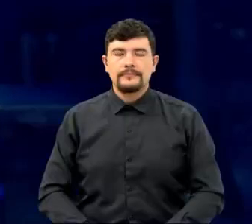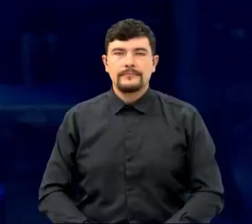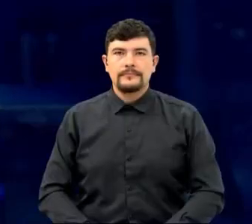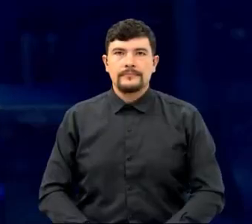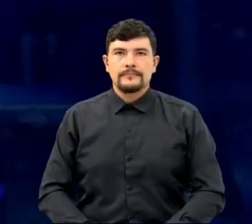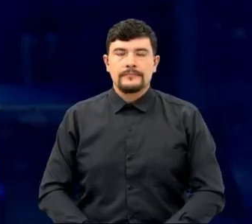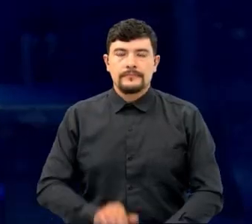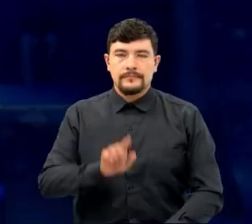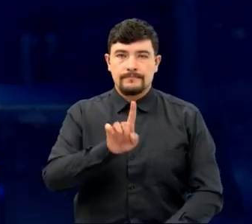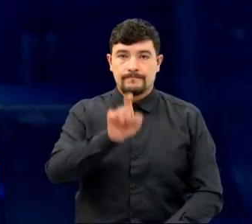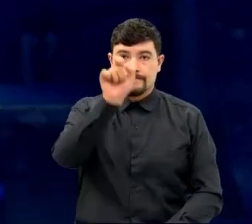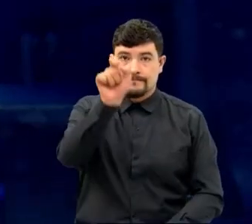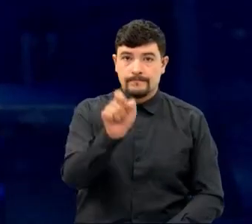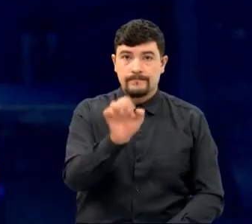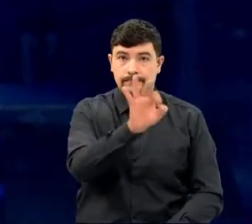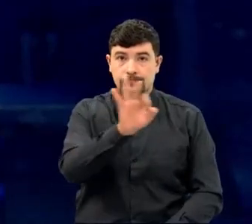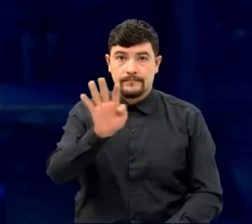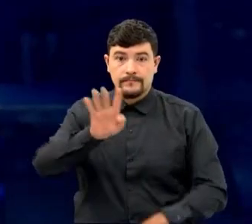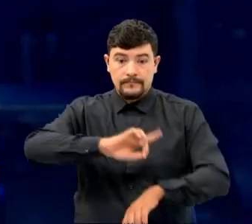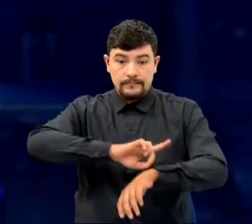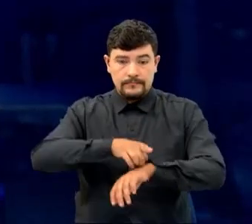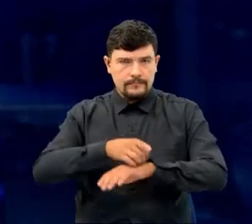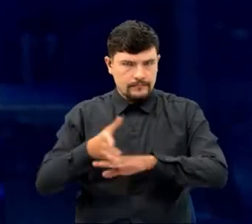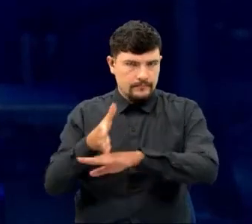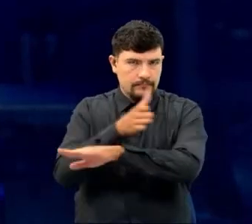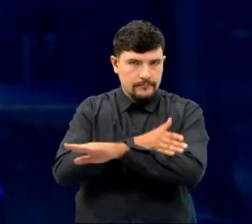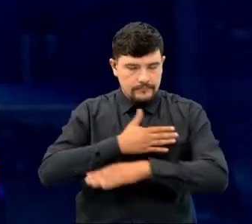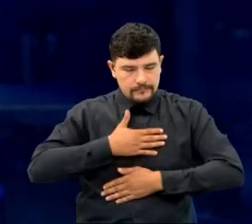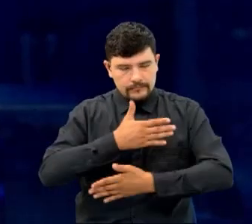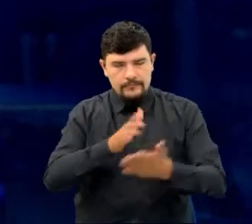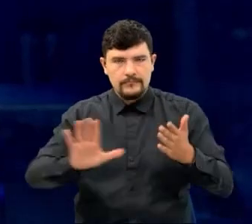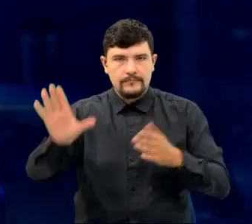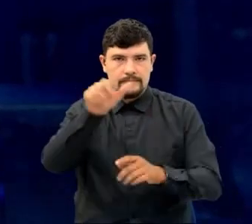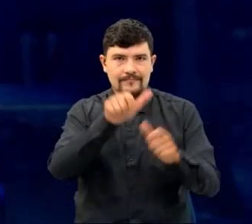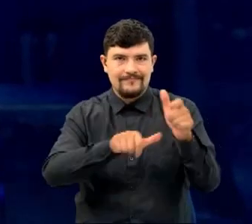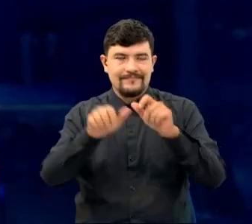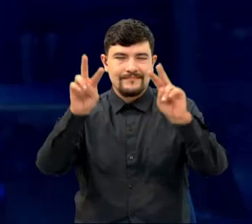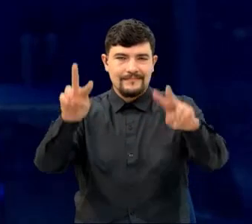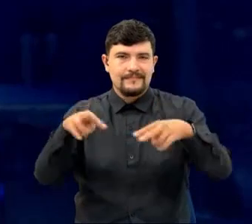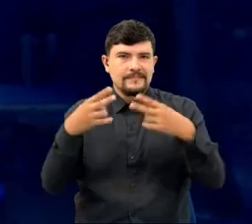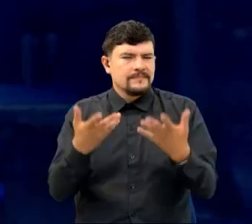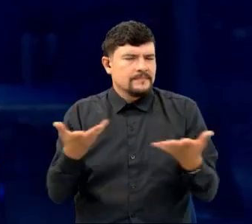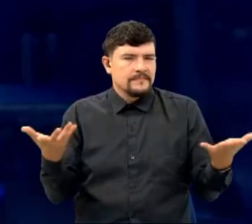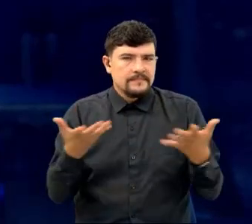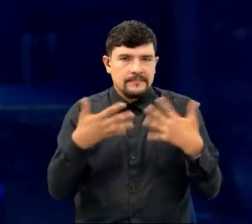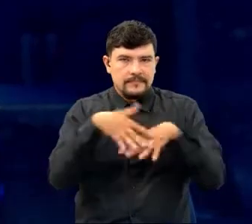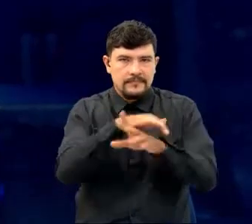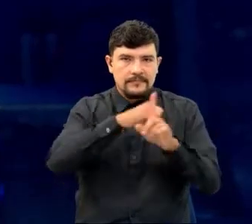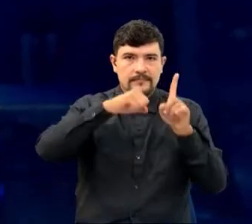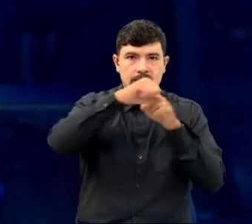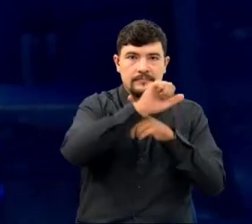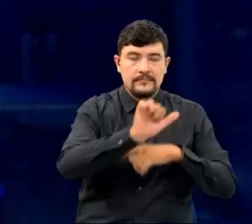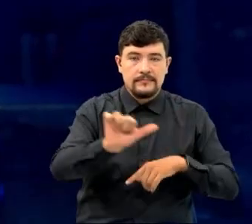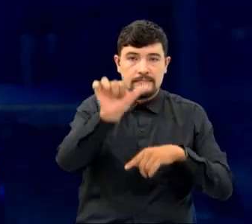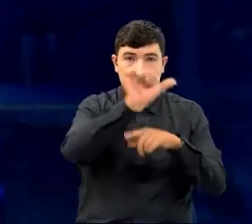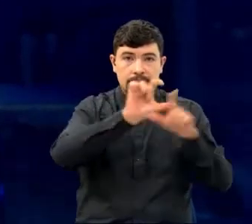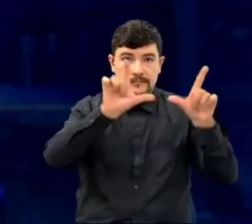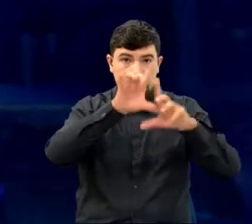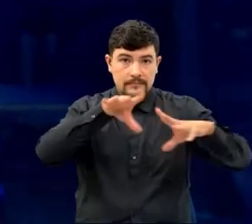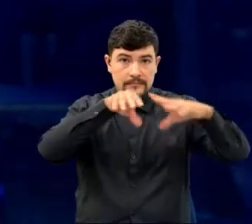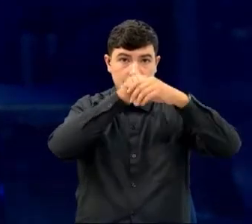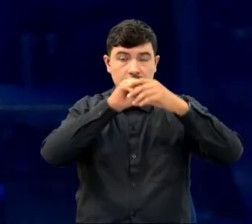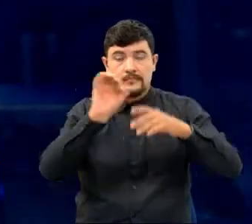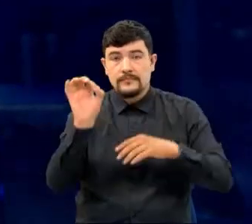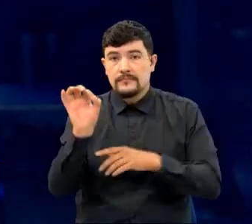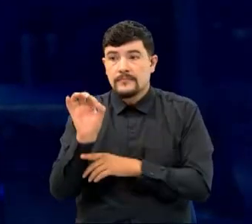Comenzamos con más información, no sin antes saludar a todas las personas que en este momento nos están reportando su sintonía a través de nuestras redes sociales, arroba Canal Tro, en